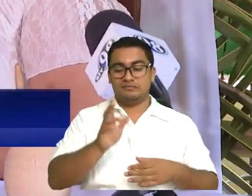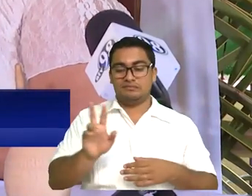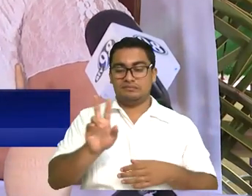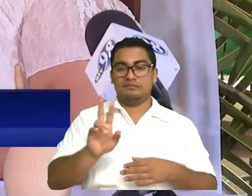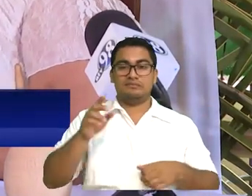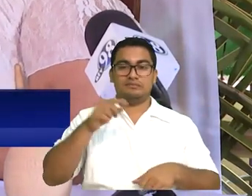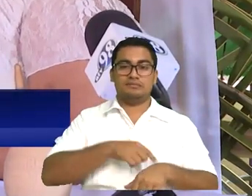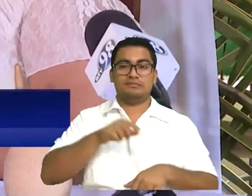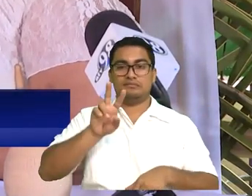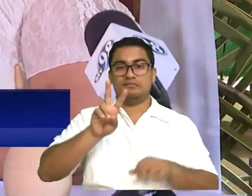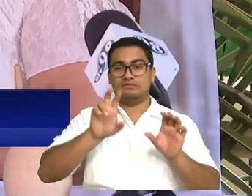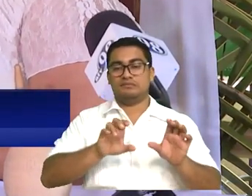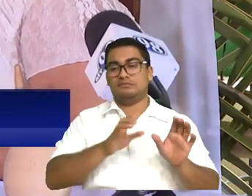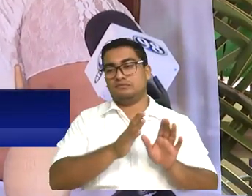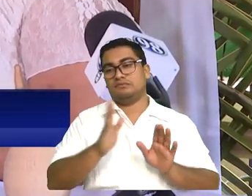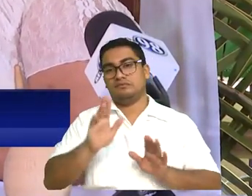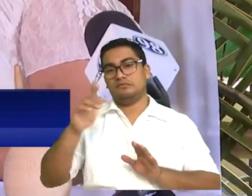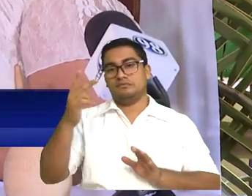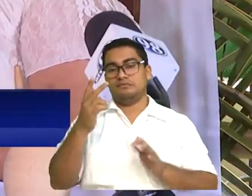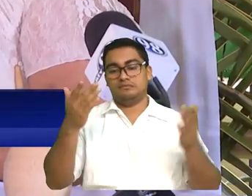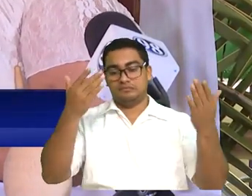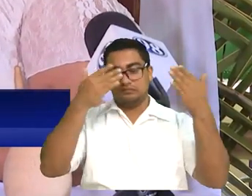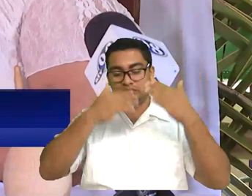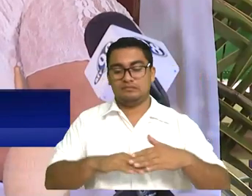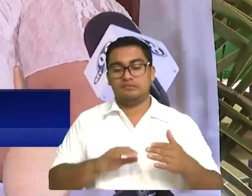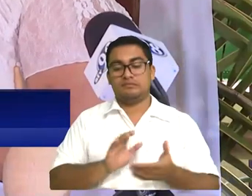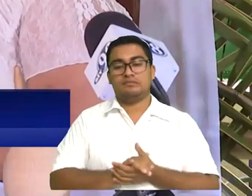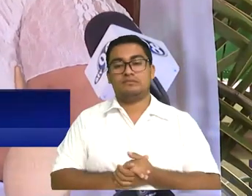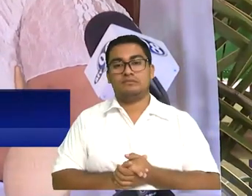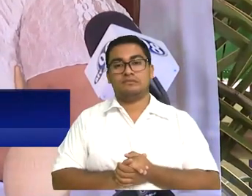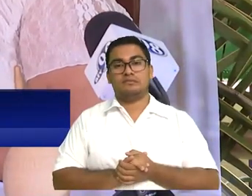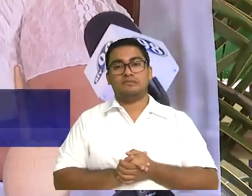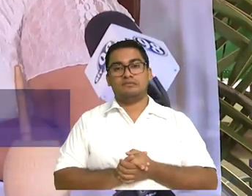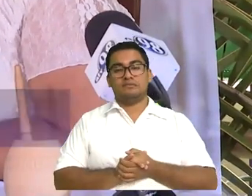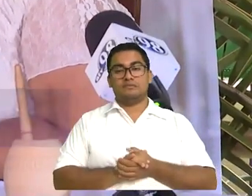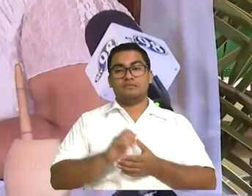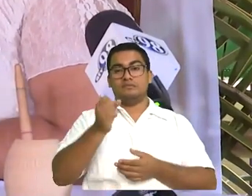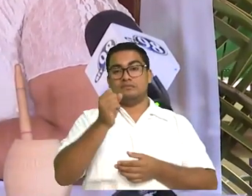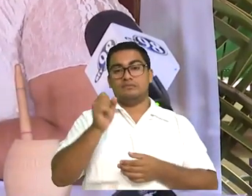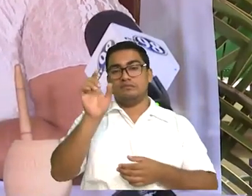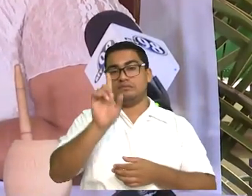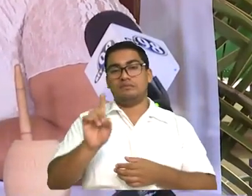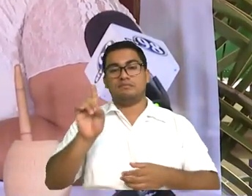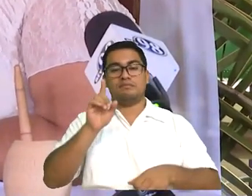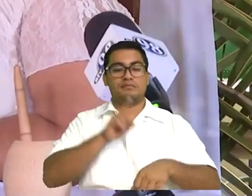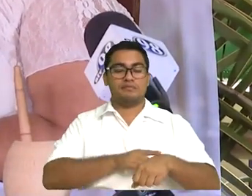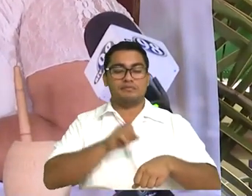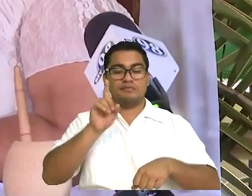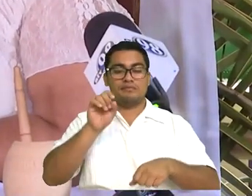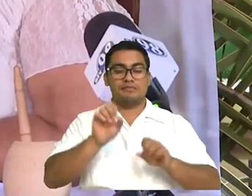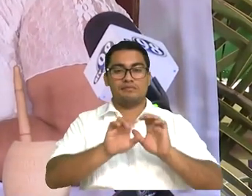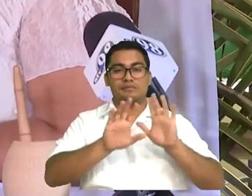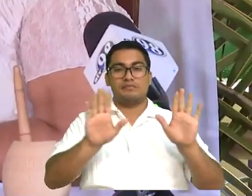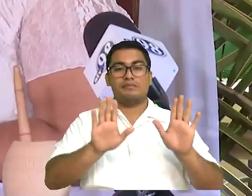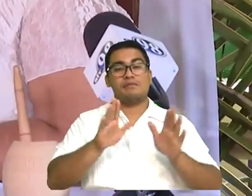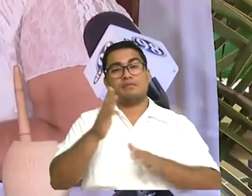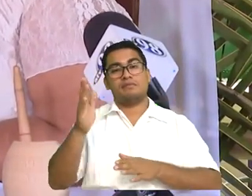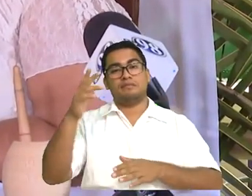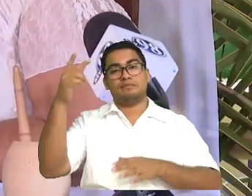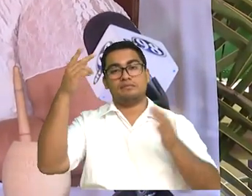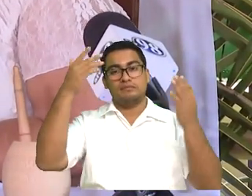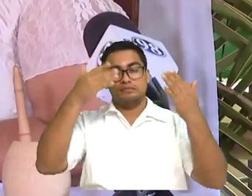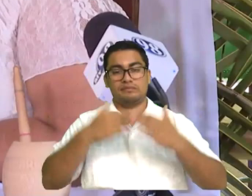las 2 de la tarde hasta las 8 de la noche, y sábado y domingo desde las 10 de la mañana hasta las 8 de la